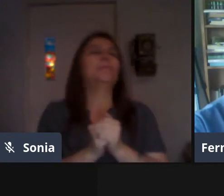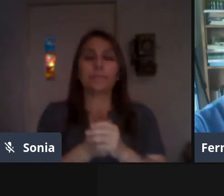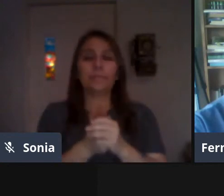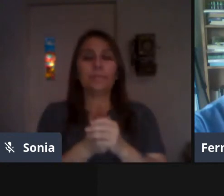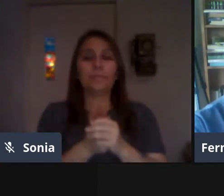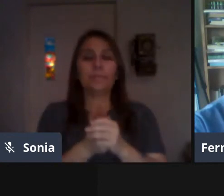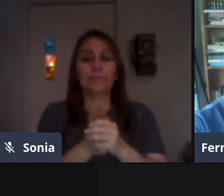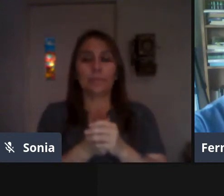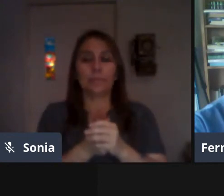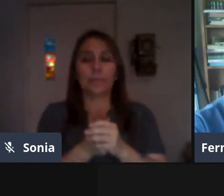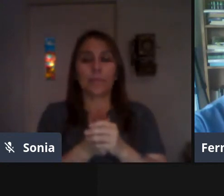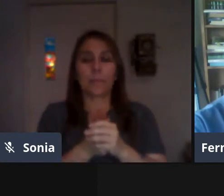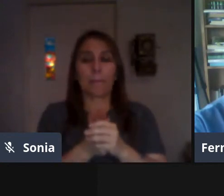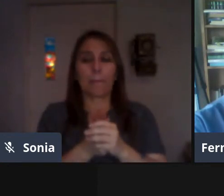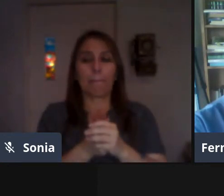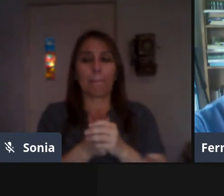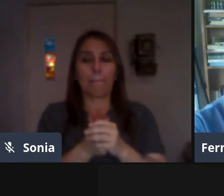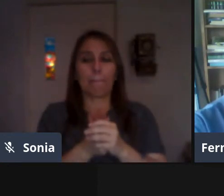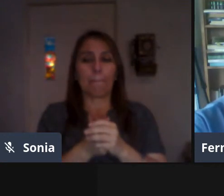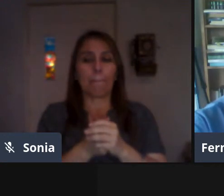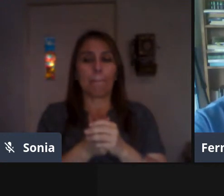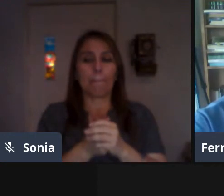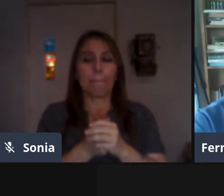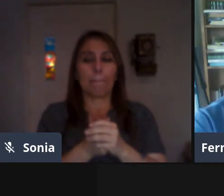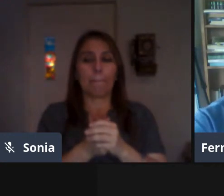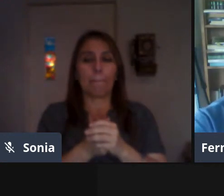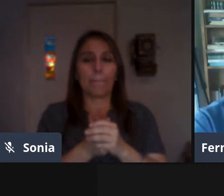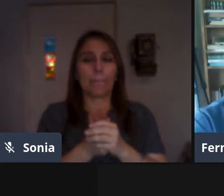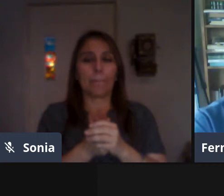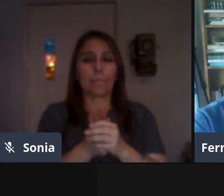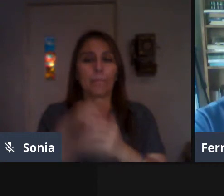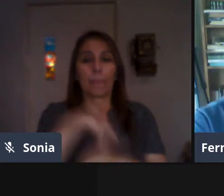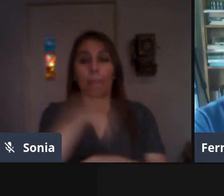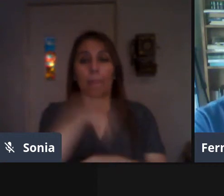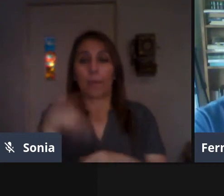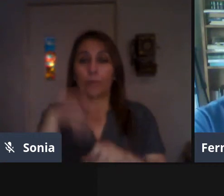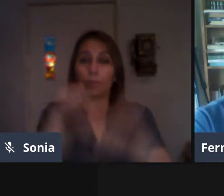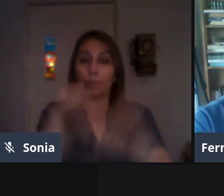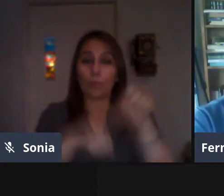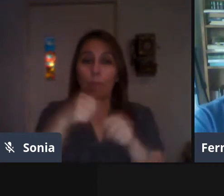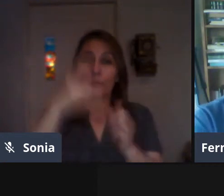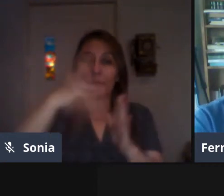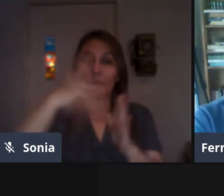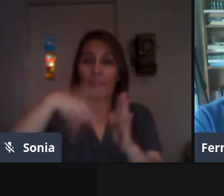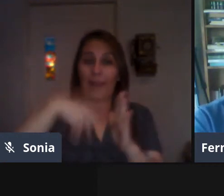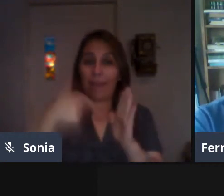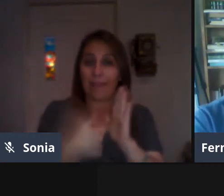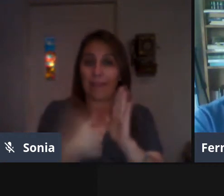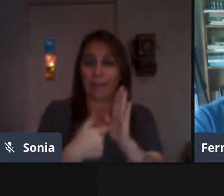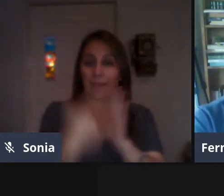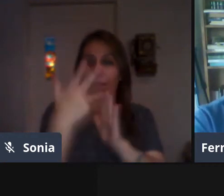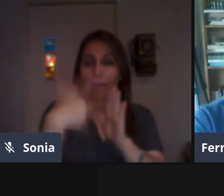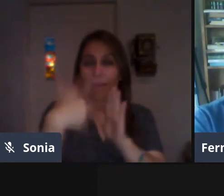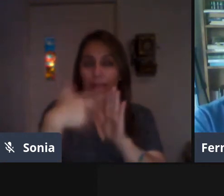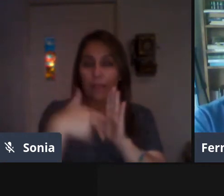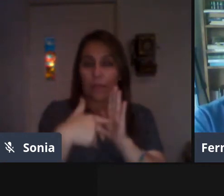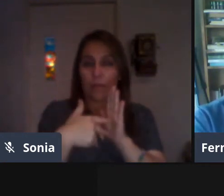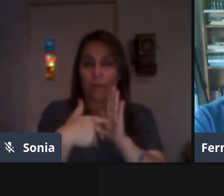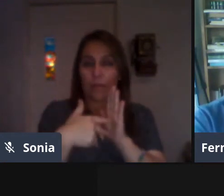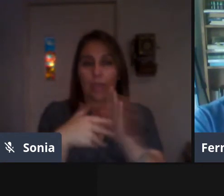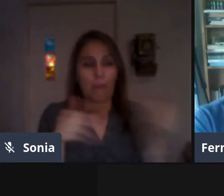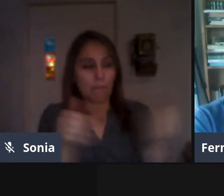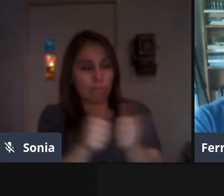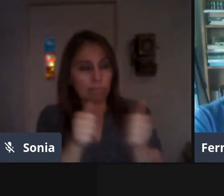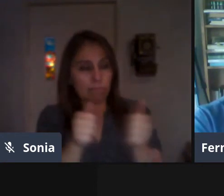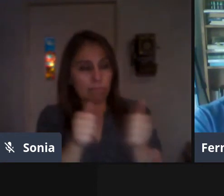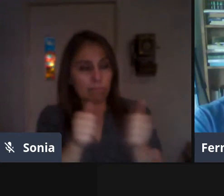esa es la lectura de acompañar un personaje de una manera mucho más amplia de lo